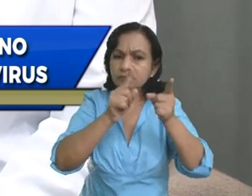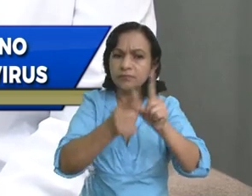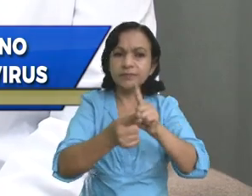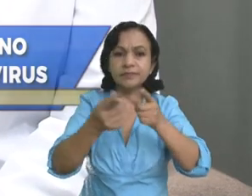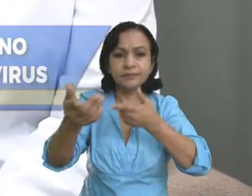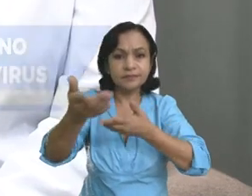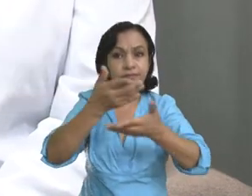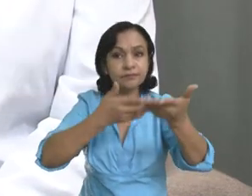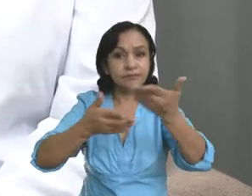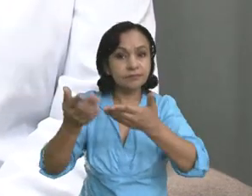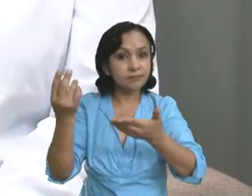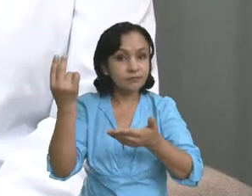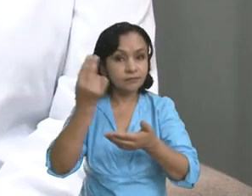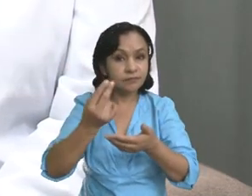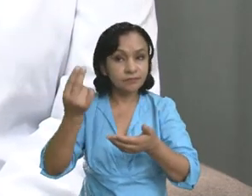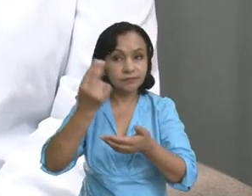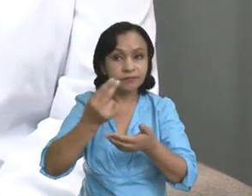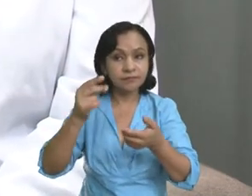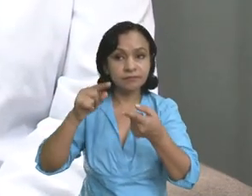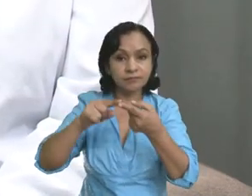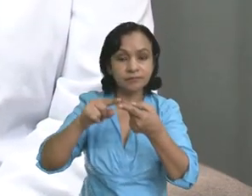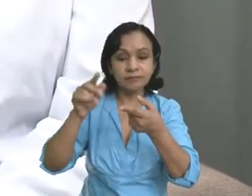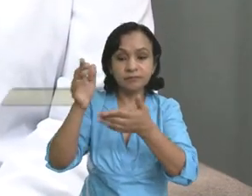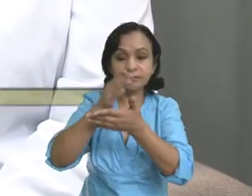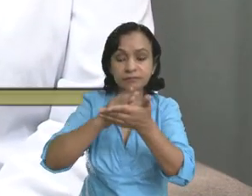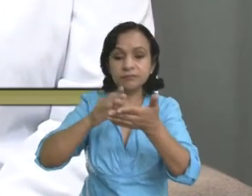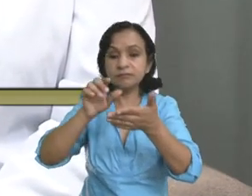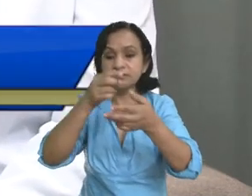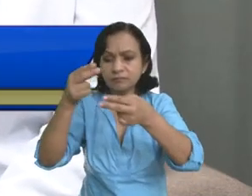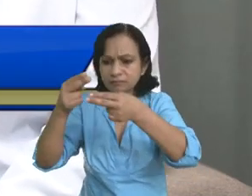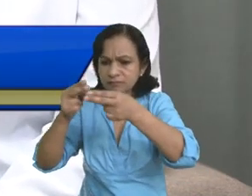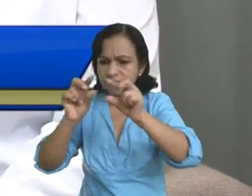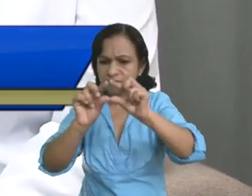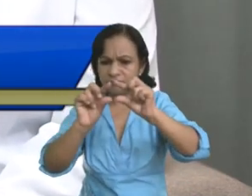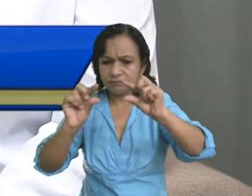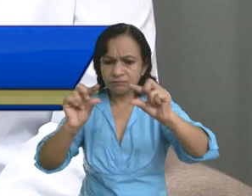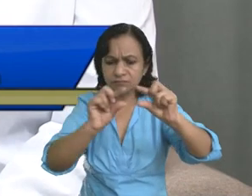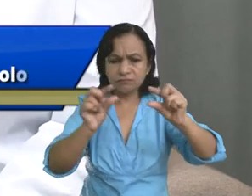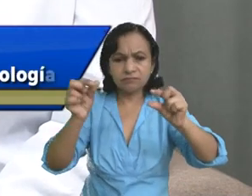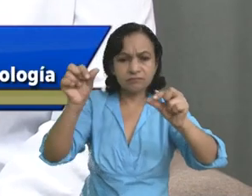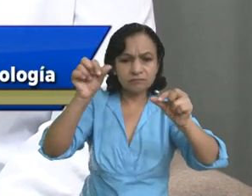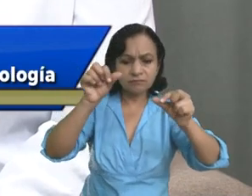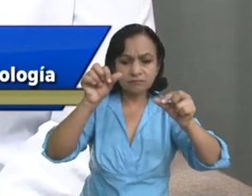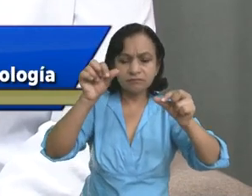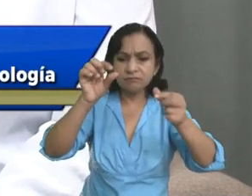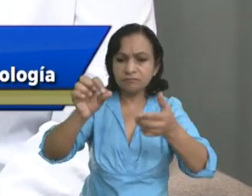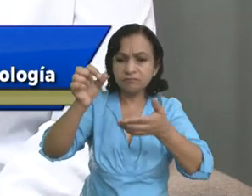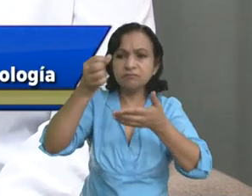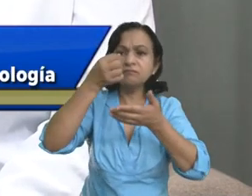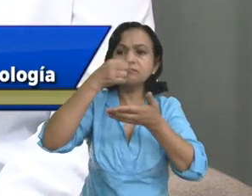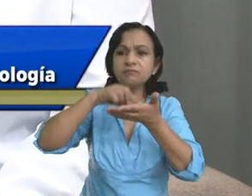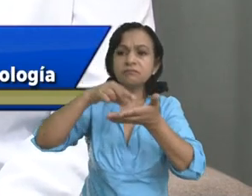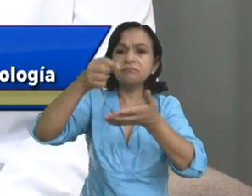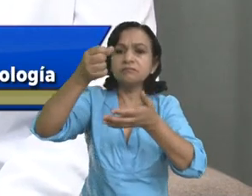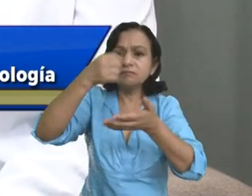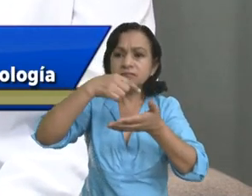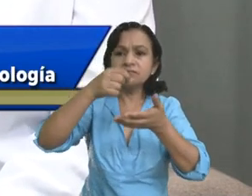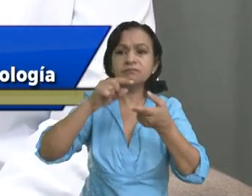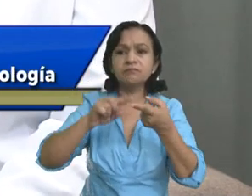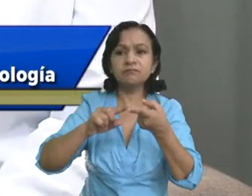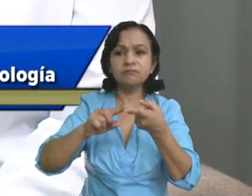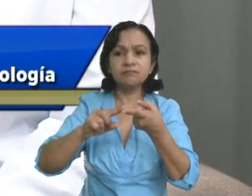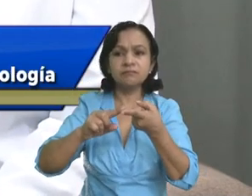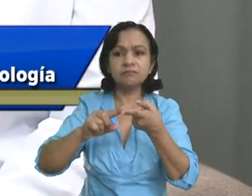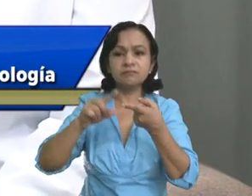compartido cómo utilizar el interferón alfa 2B y algunos otros medicamentos que también se utilizaron en los protocolos chinos, como